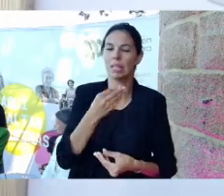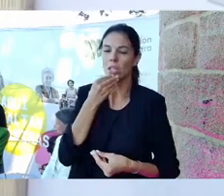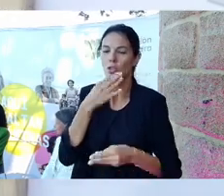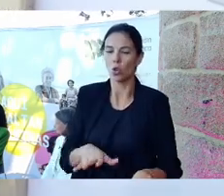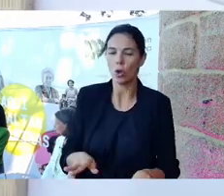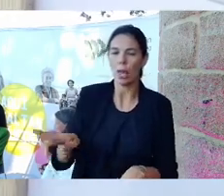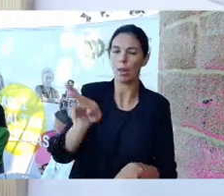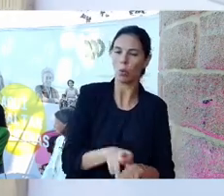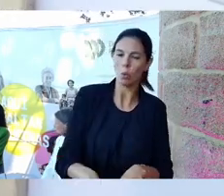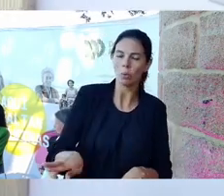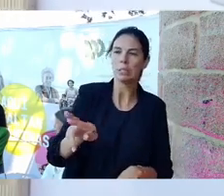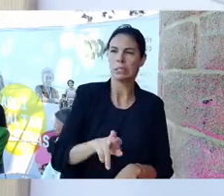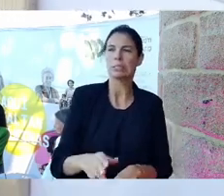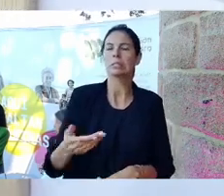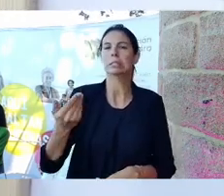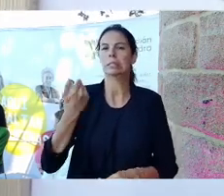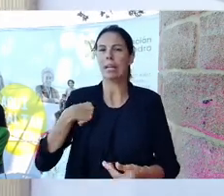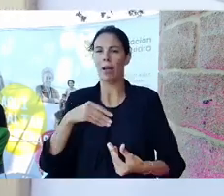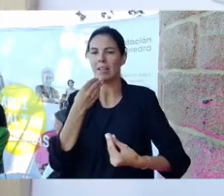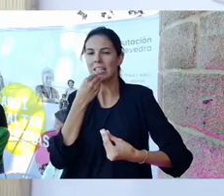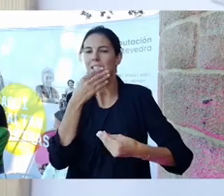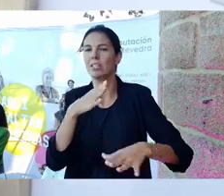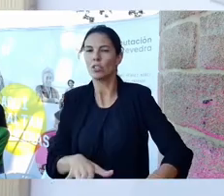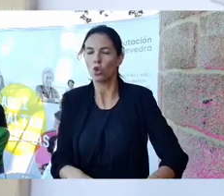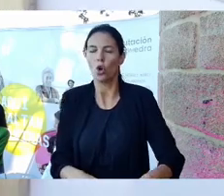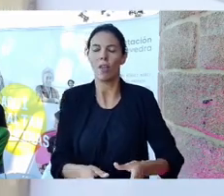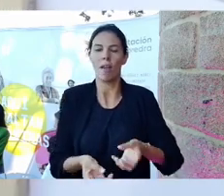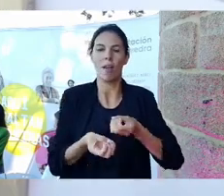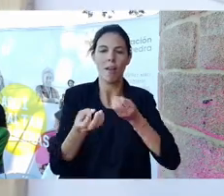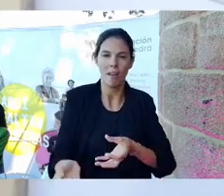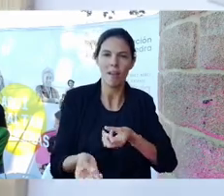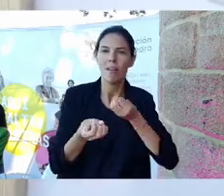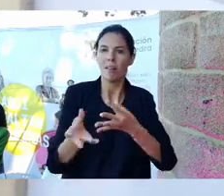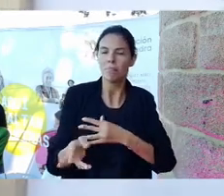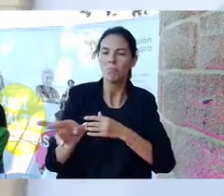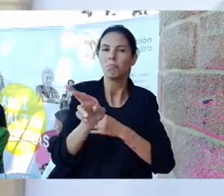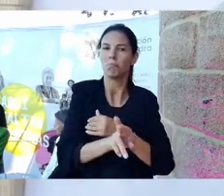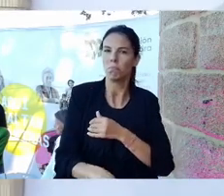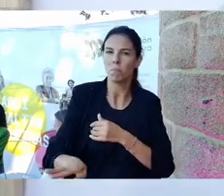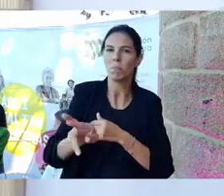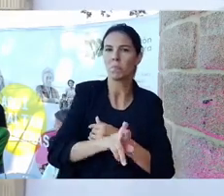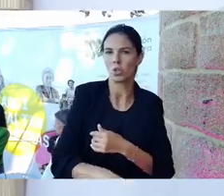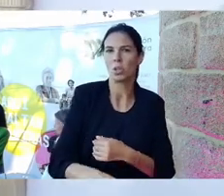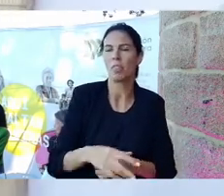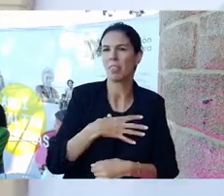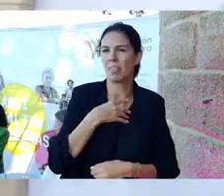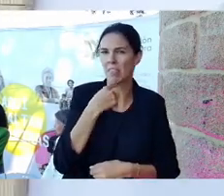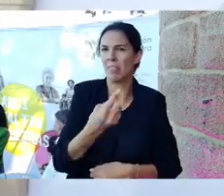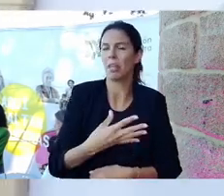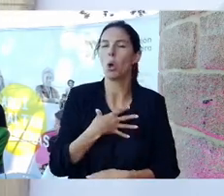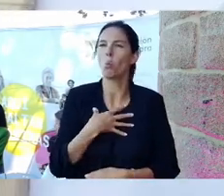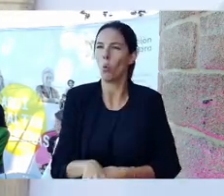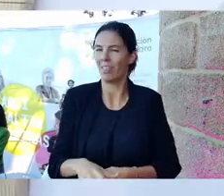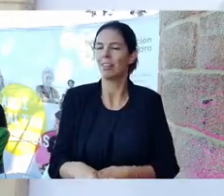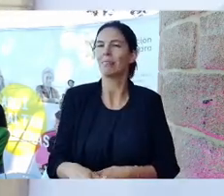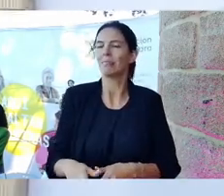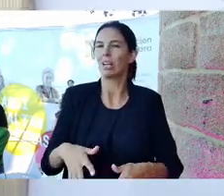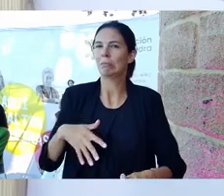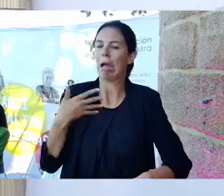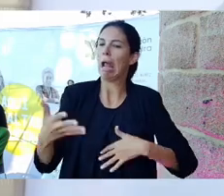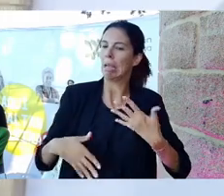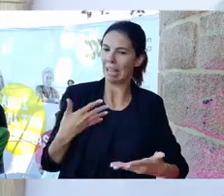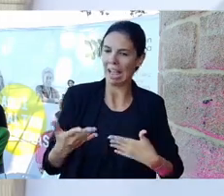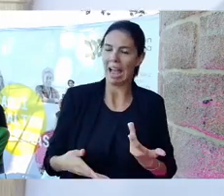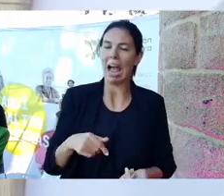esas páxinas e xa vamos pues, tendo historia, xa vamos tendo novelas e podemos decir con moderada